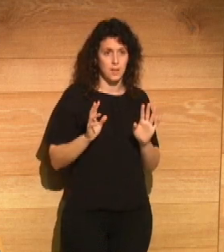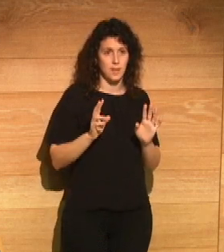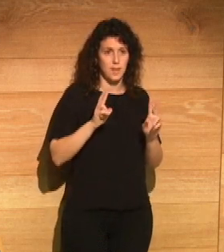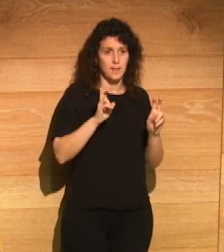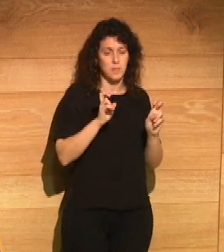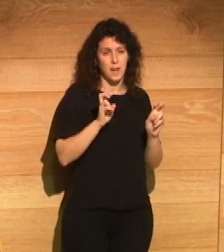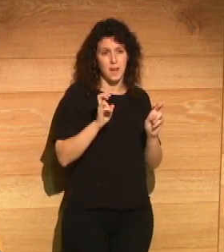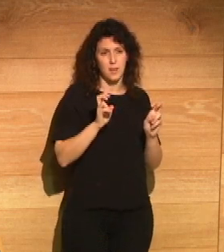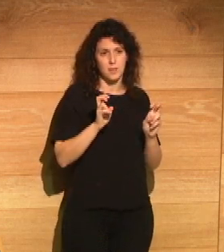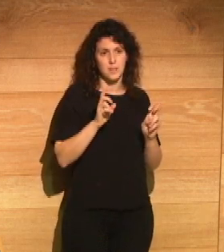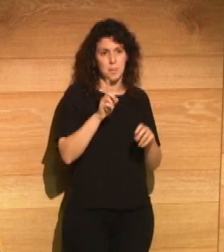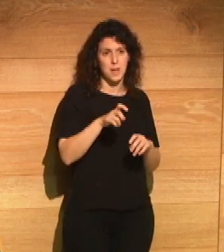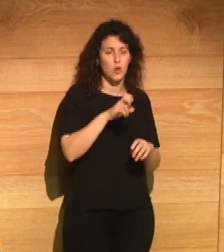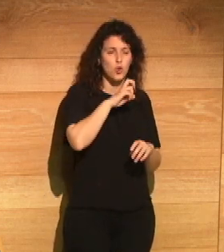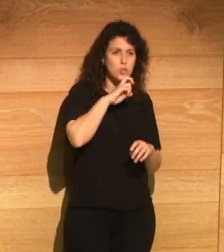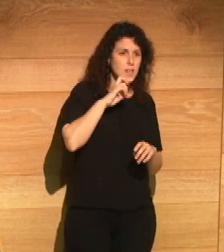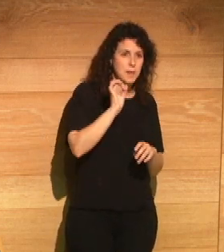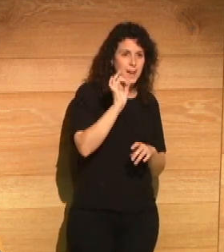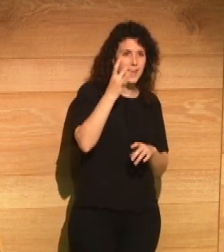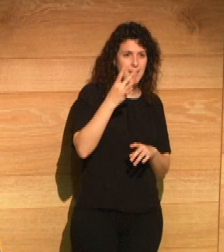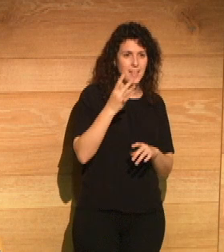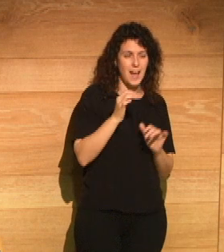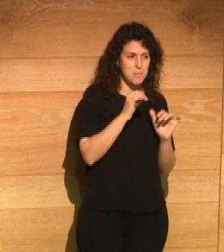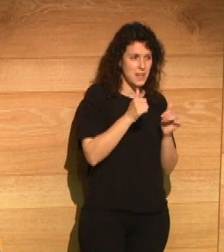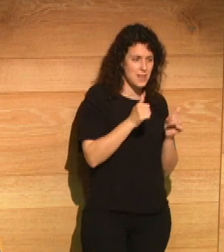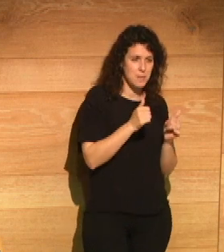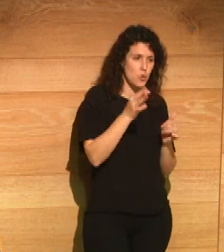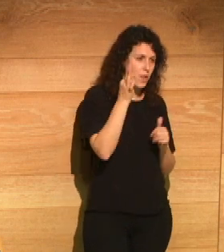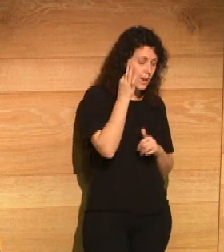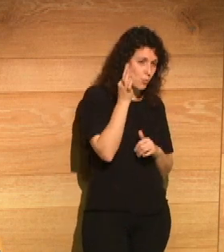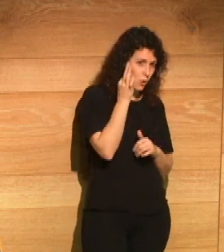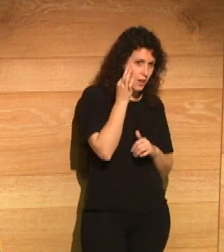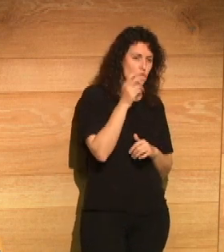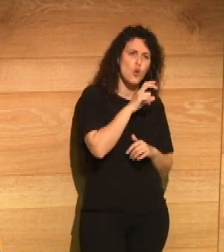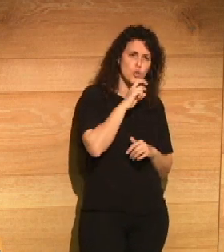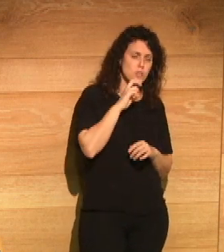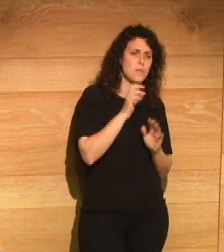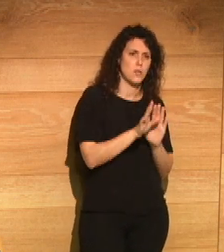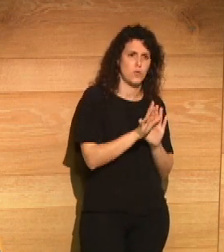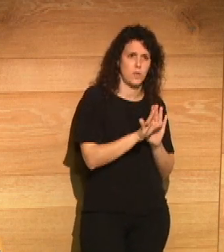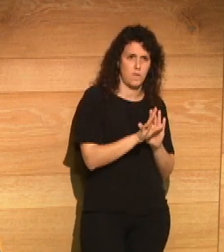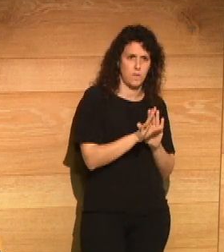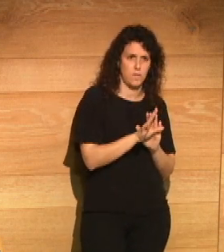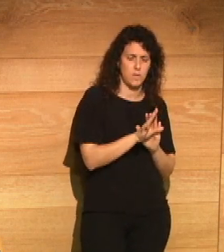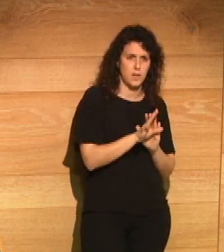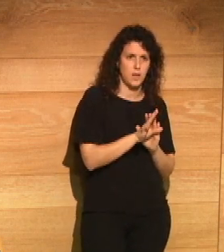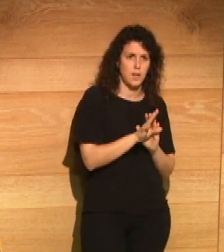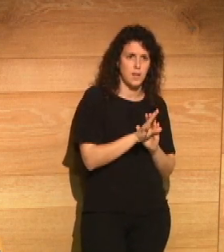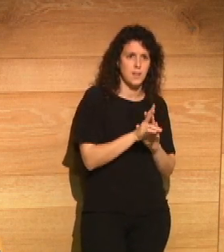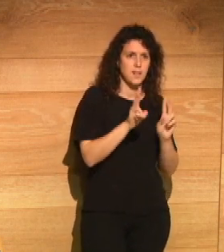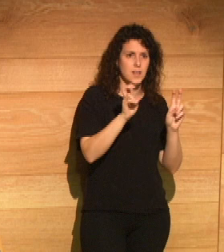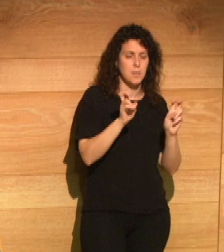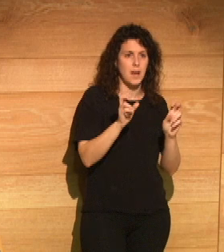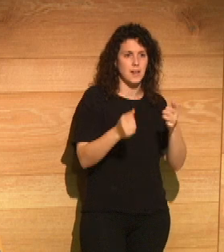aparte se conserva un poco de esa idea que tenías al principio de la mujer, ¿no? En el auto por el camino